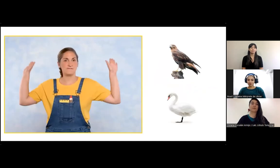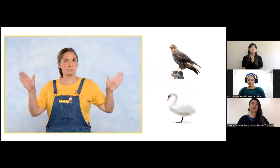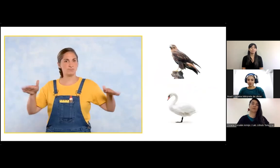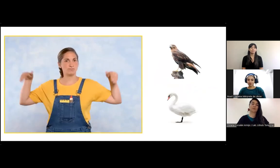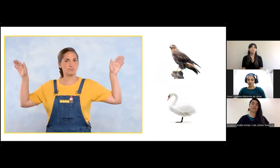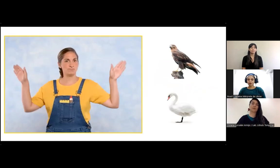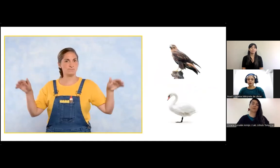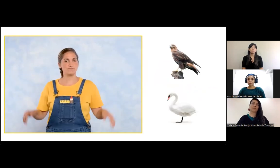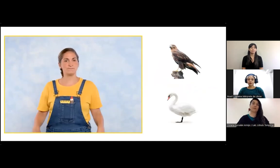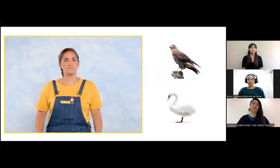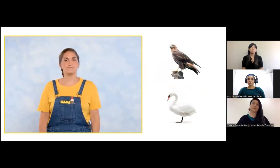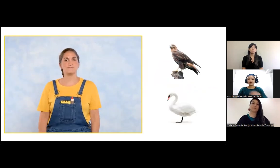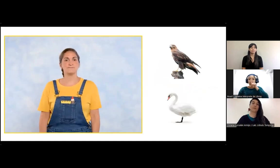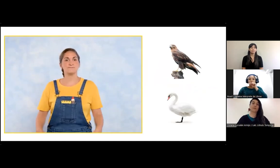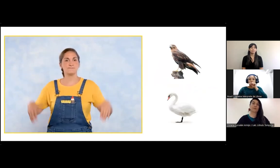Ave.